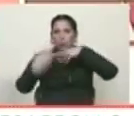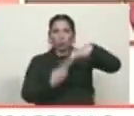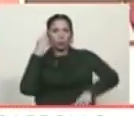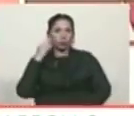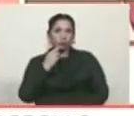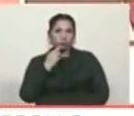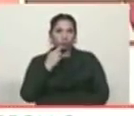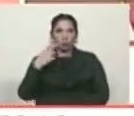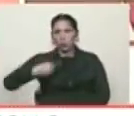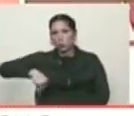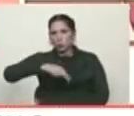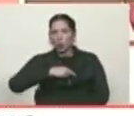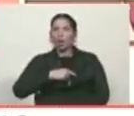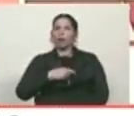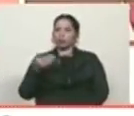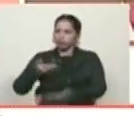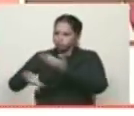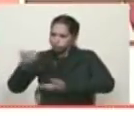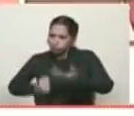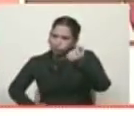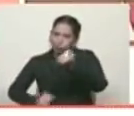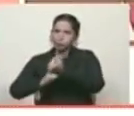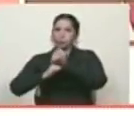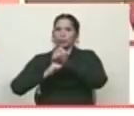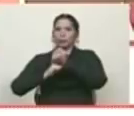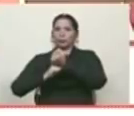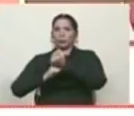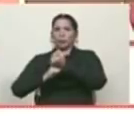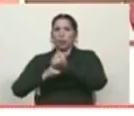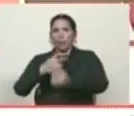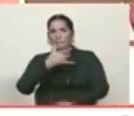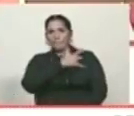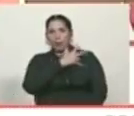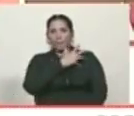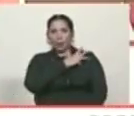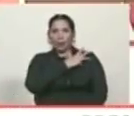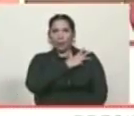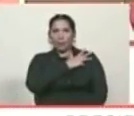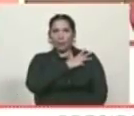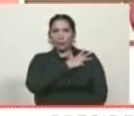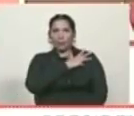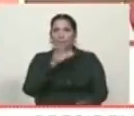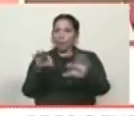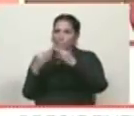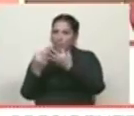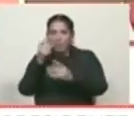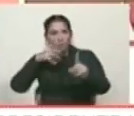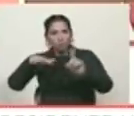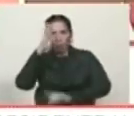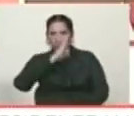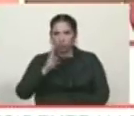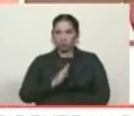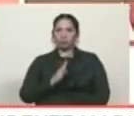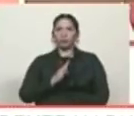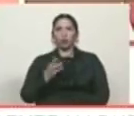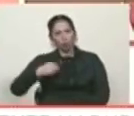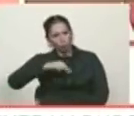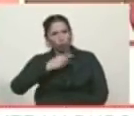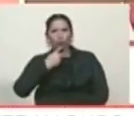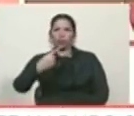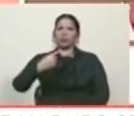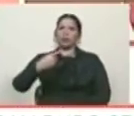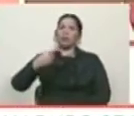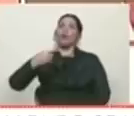Bolivariana, nuestra solidaridad con Lula da Silva y su familia. Al pueblo brasileño se hará justicia.